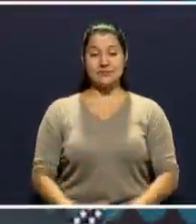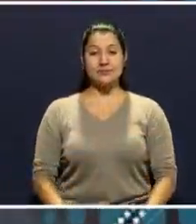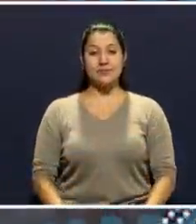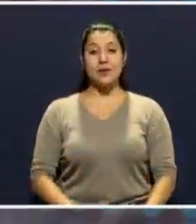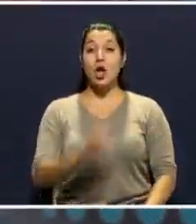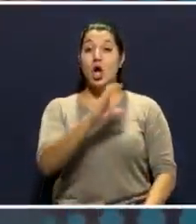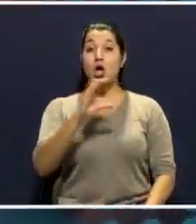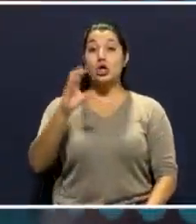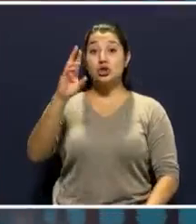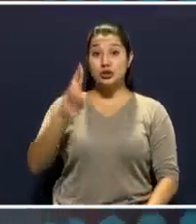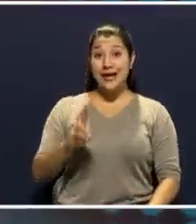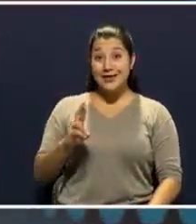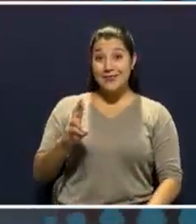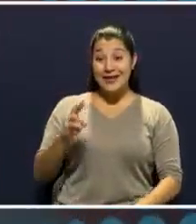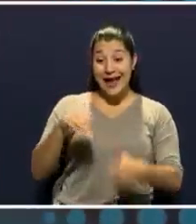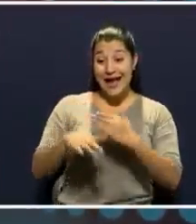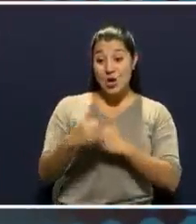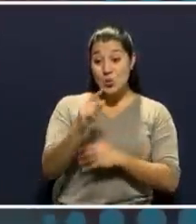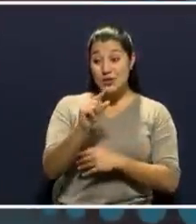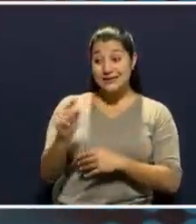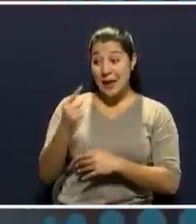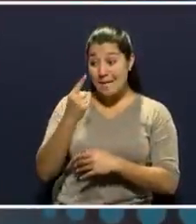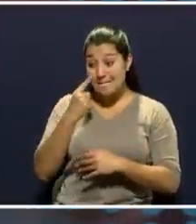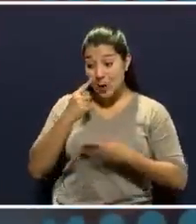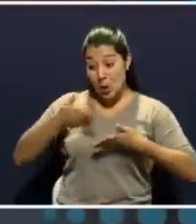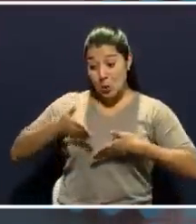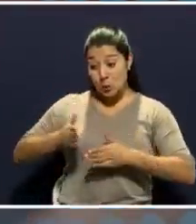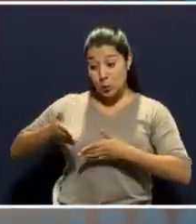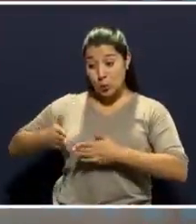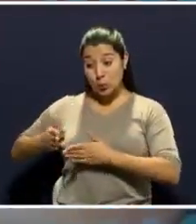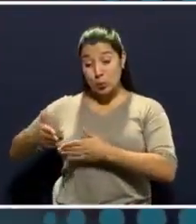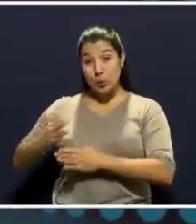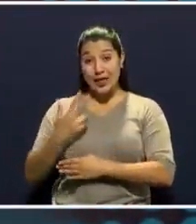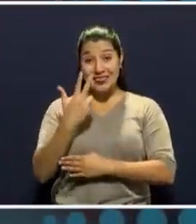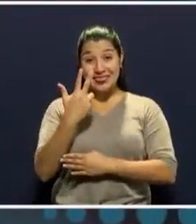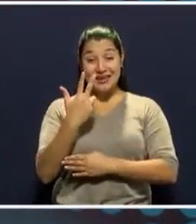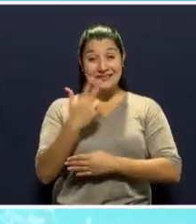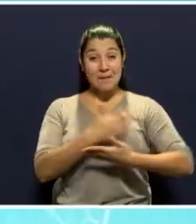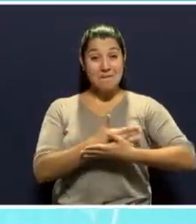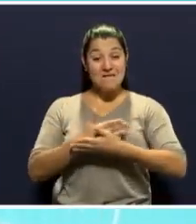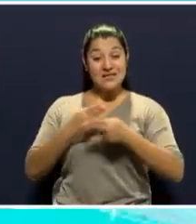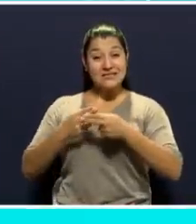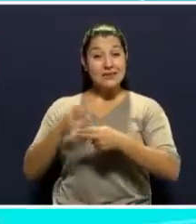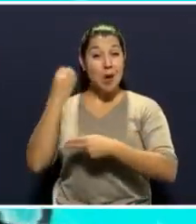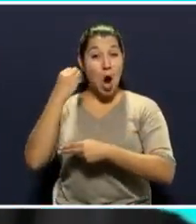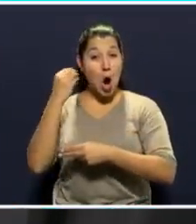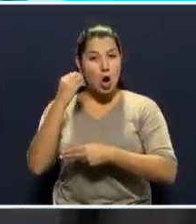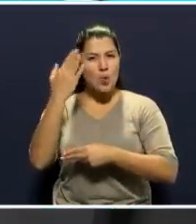Costa Rica vio nacer en menos de una semana los primeros 3 bebés de oro.